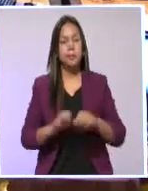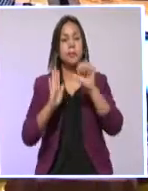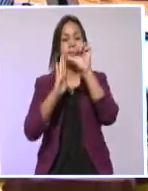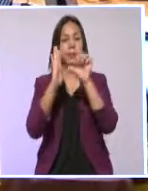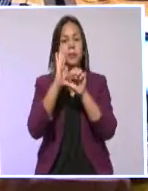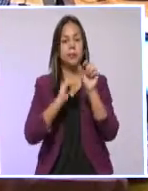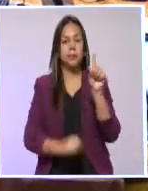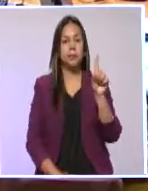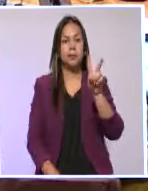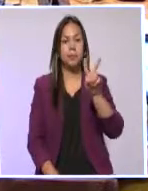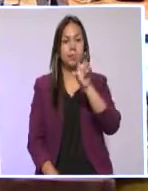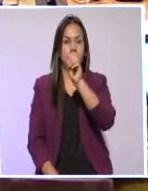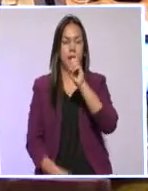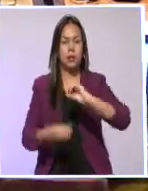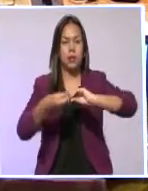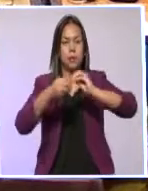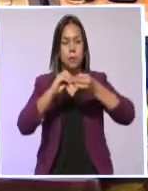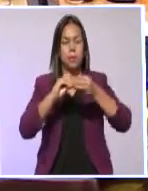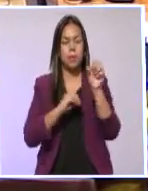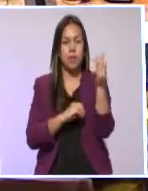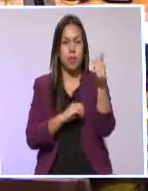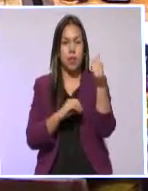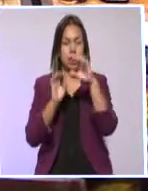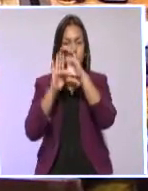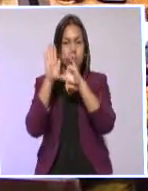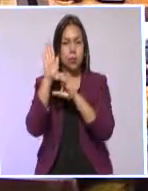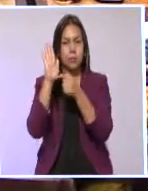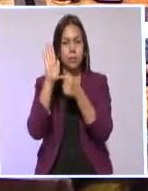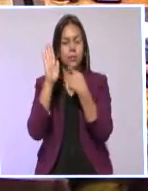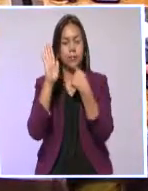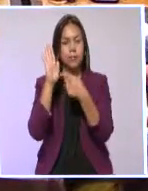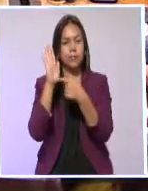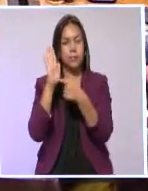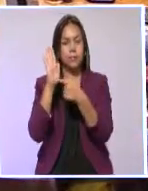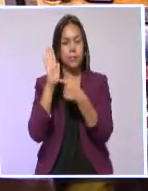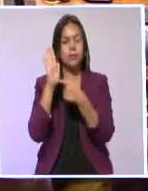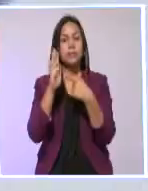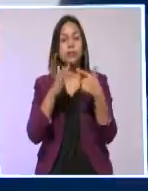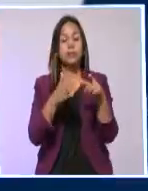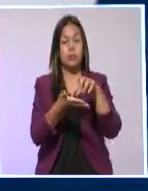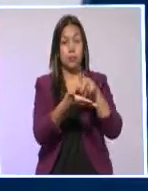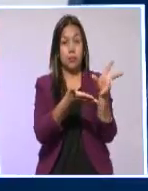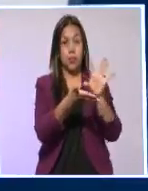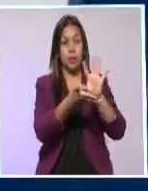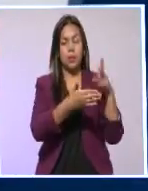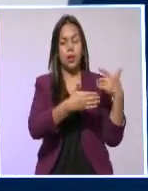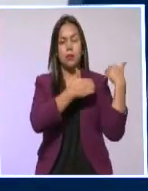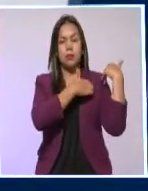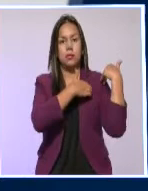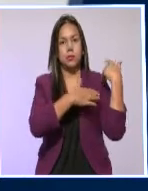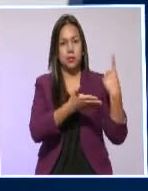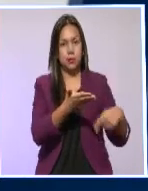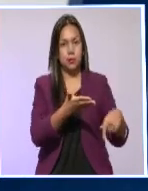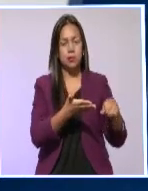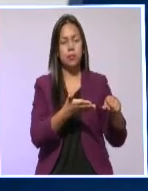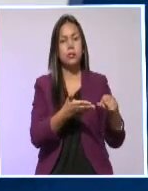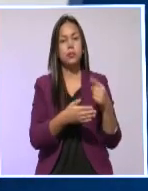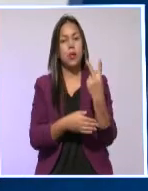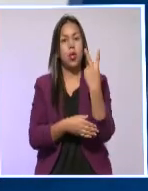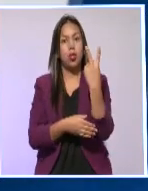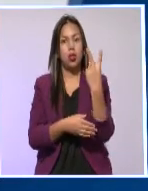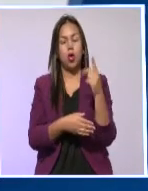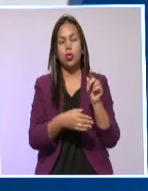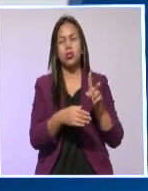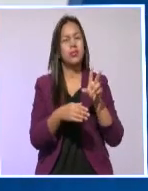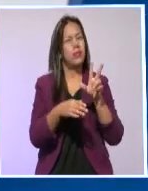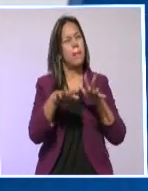artículo 120, numeral 10 de la Constitución, es una de las atribuciones de la Asamblea Nacional autorizar con votación de las dos terceras